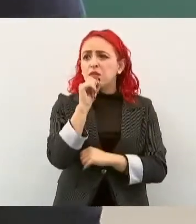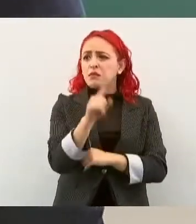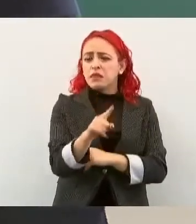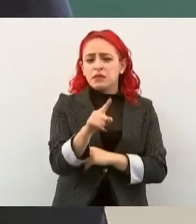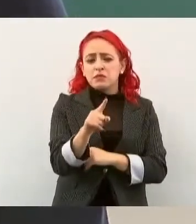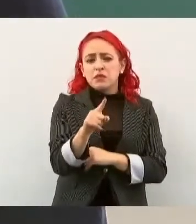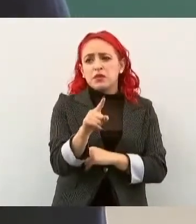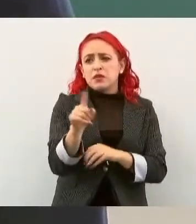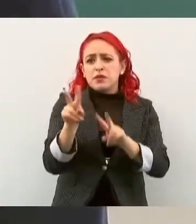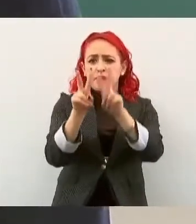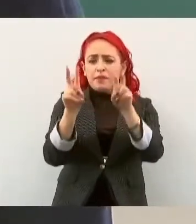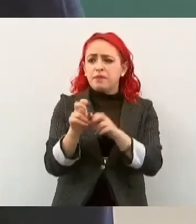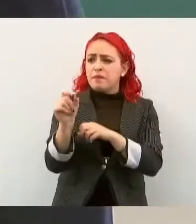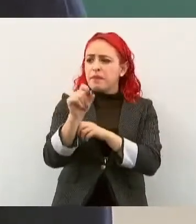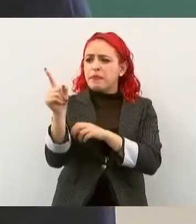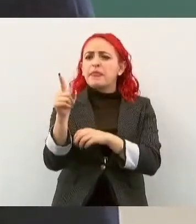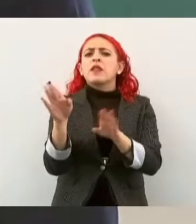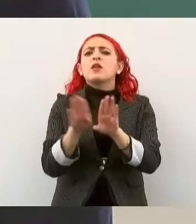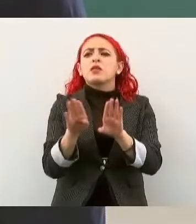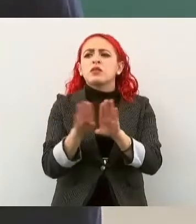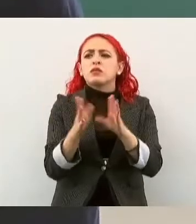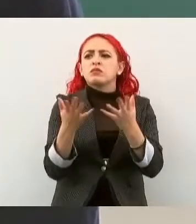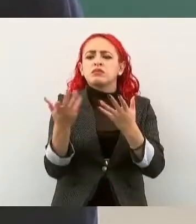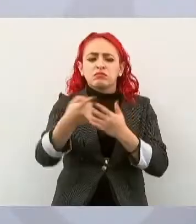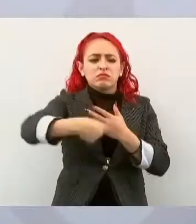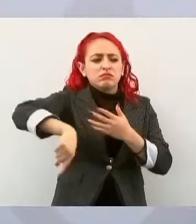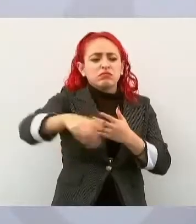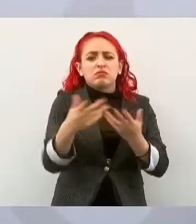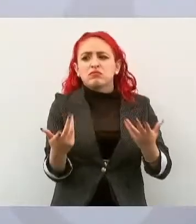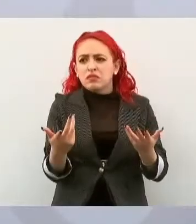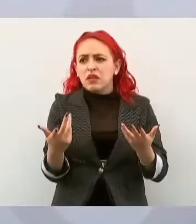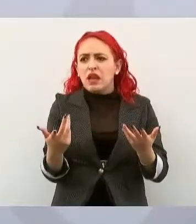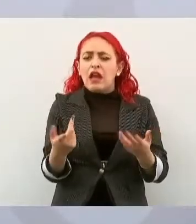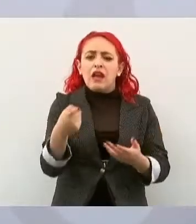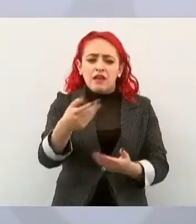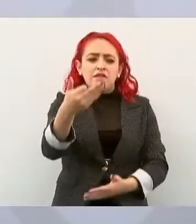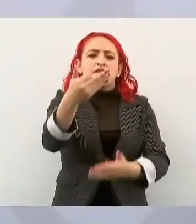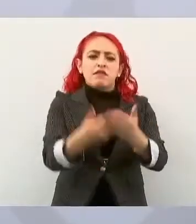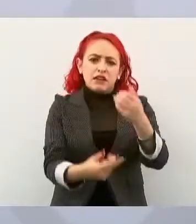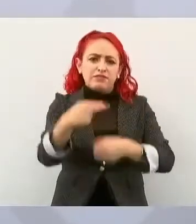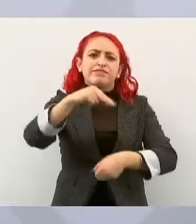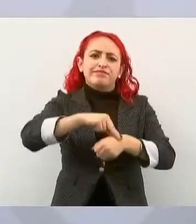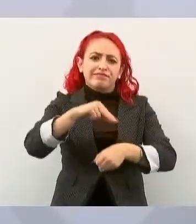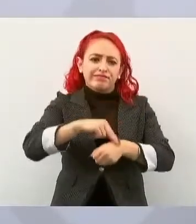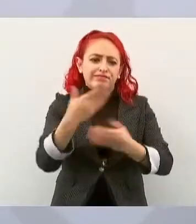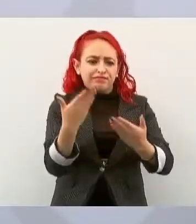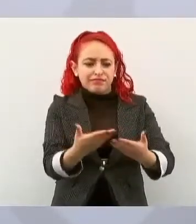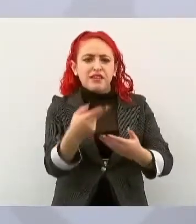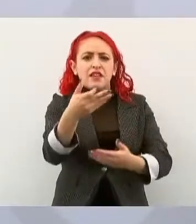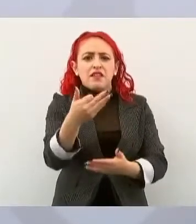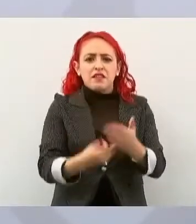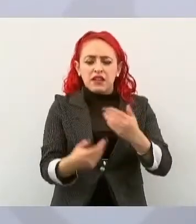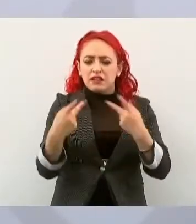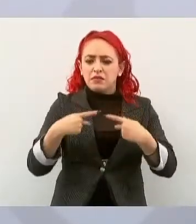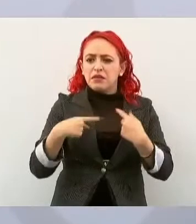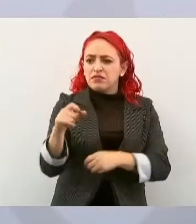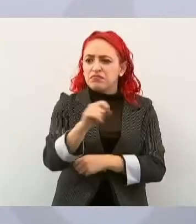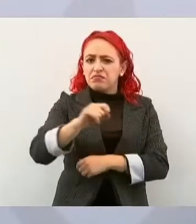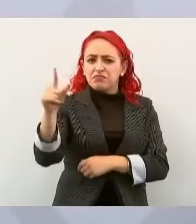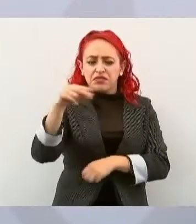las especialidades. ¿A qué nos llevó esto? Pues a que nos faltan los médicos, nos faltan